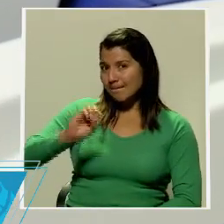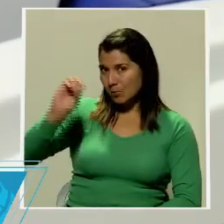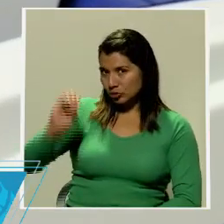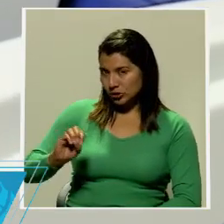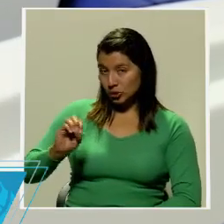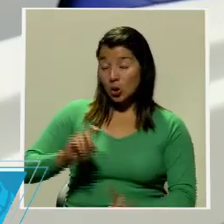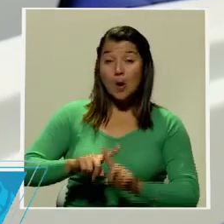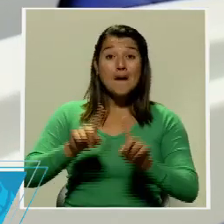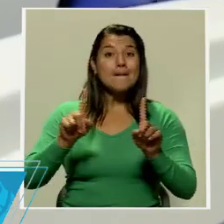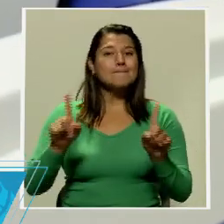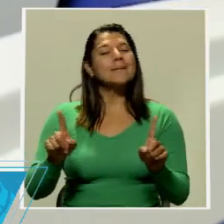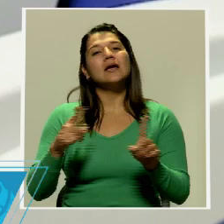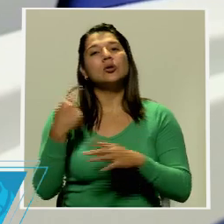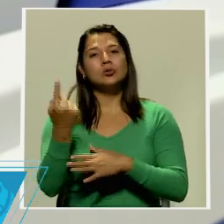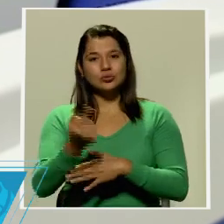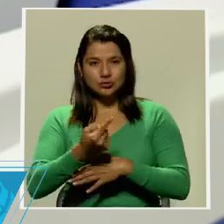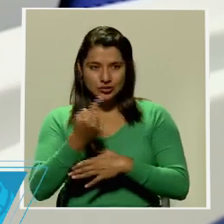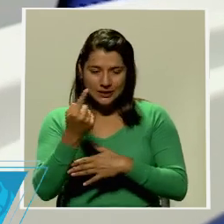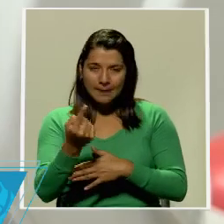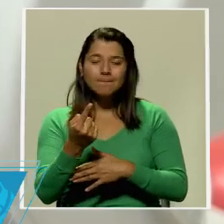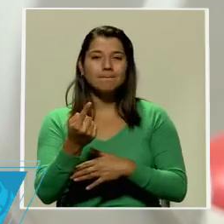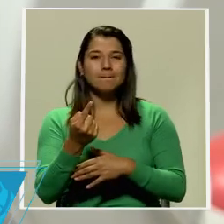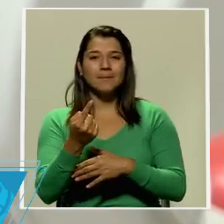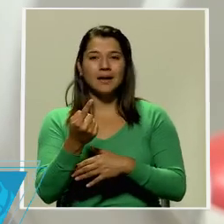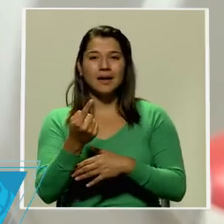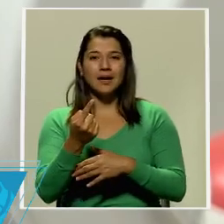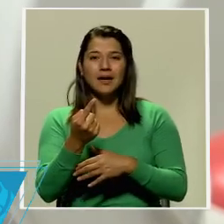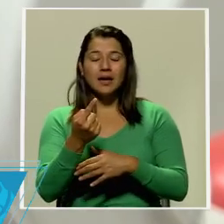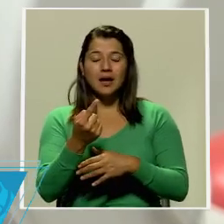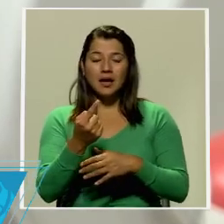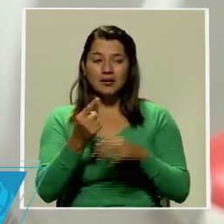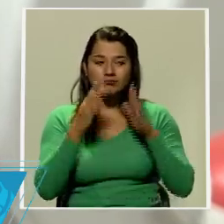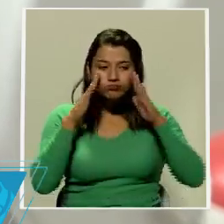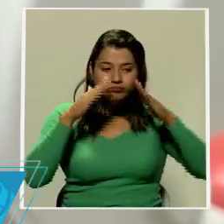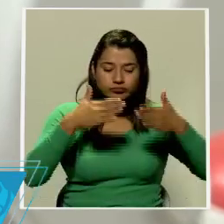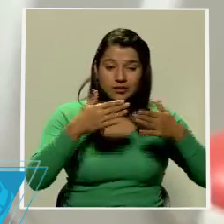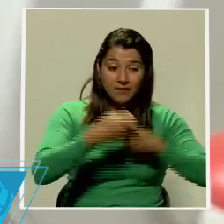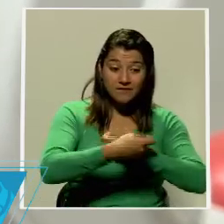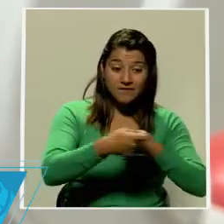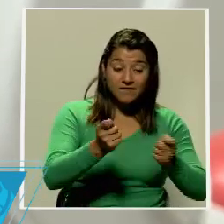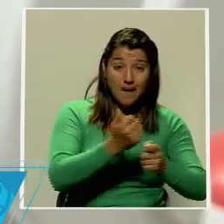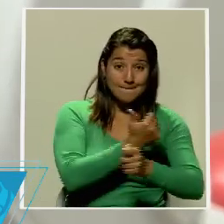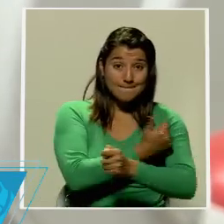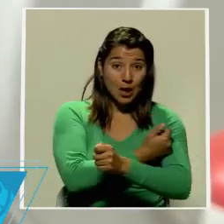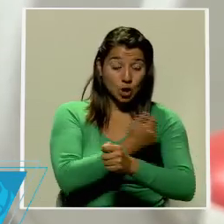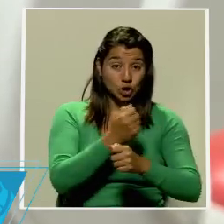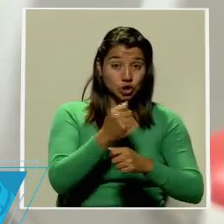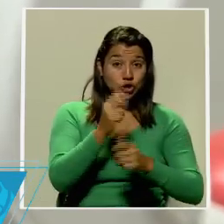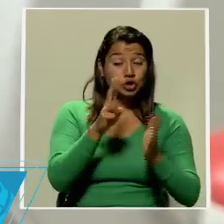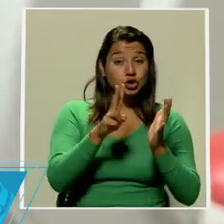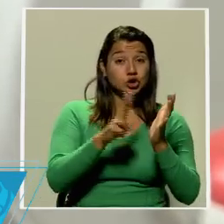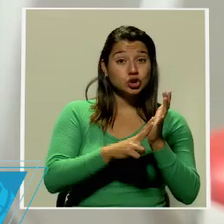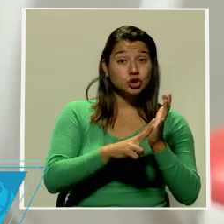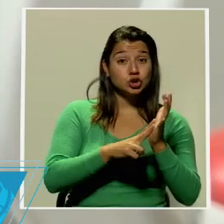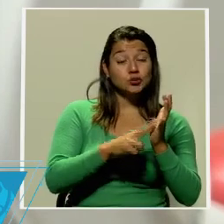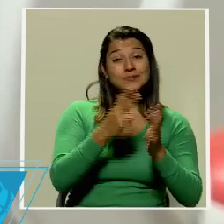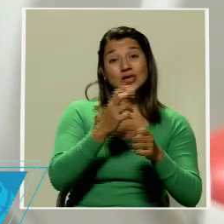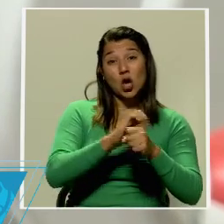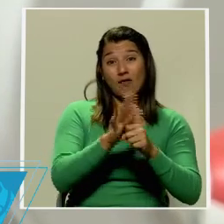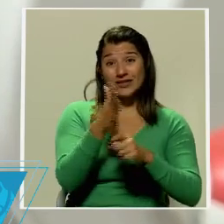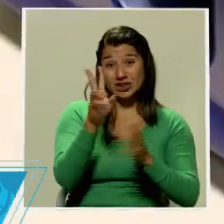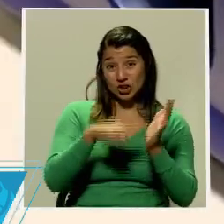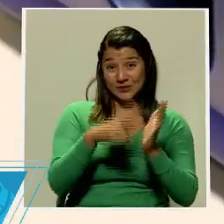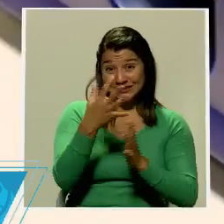sí, apoyándose en la distribución de vacunas contra la COVID-19 y las inversiones, pues consideran estos 2 puntos claves para sostener